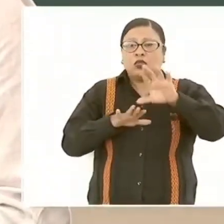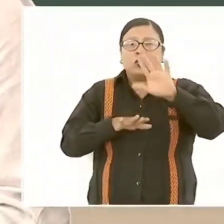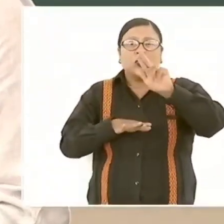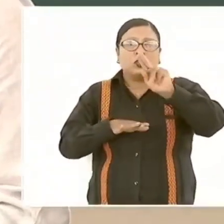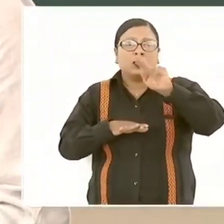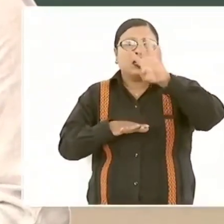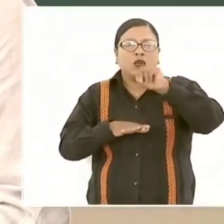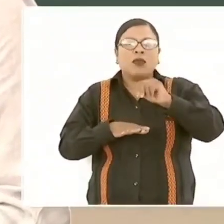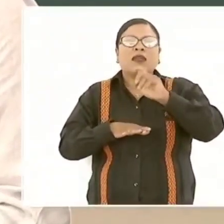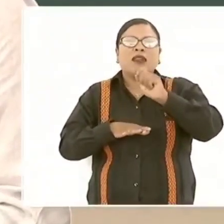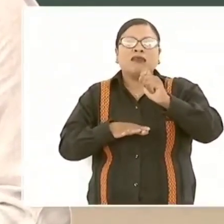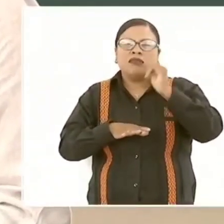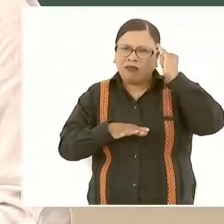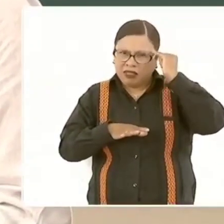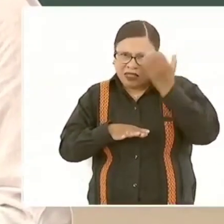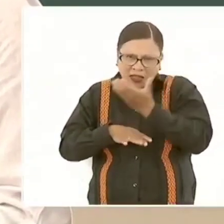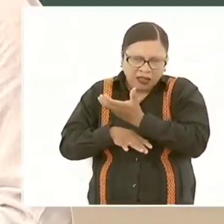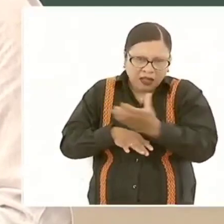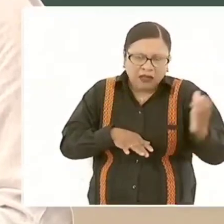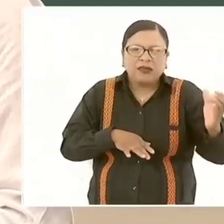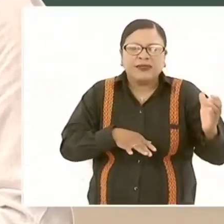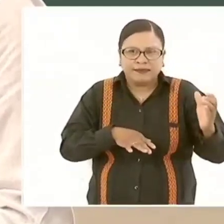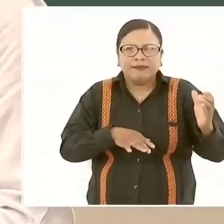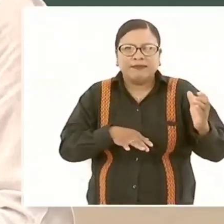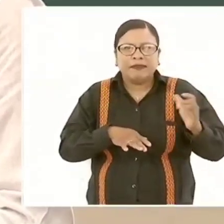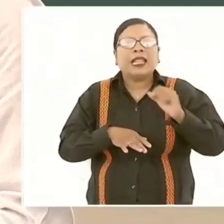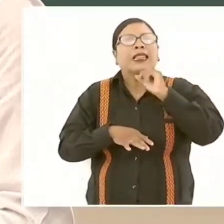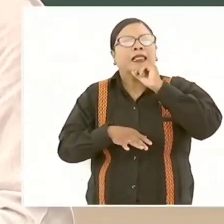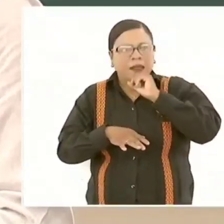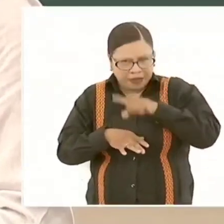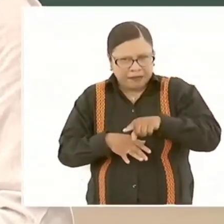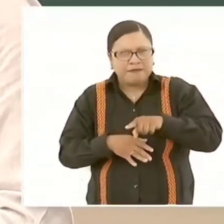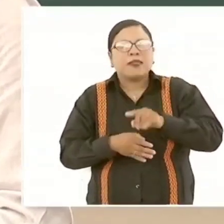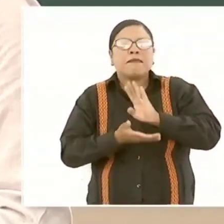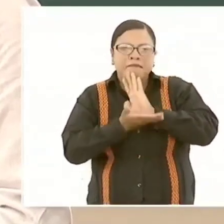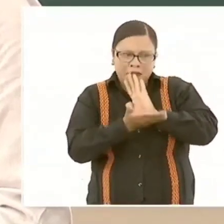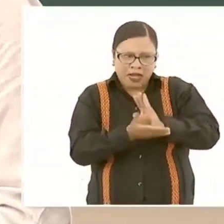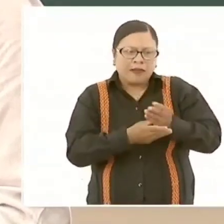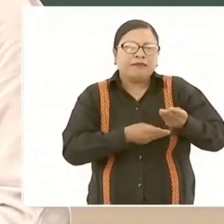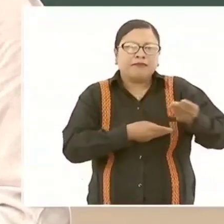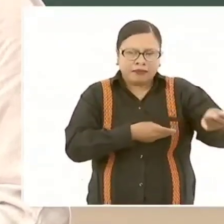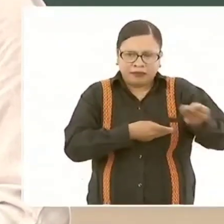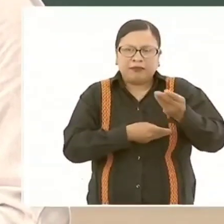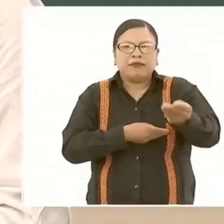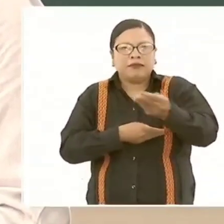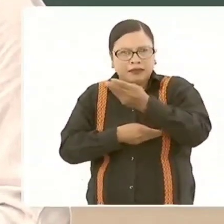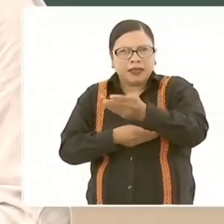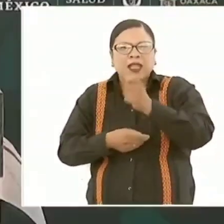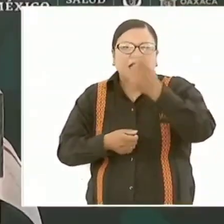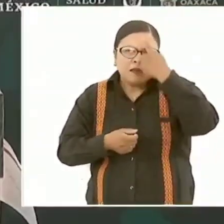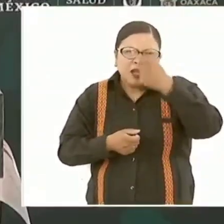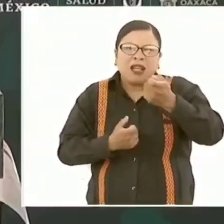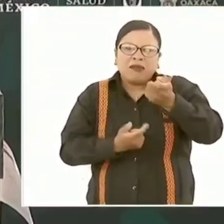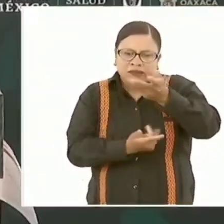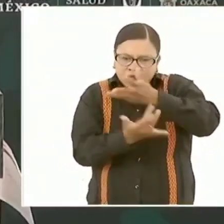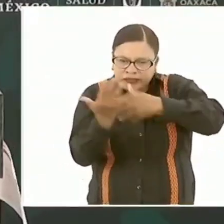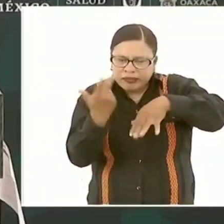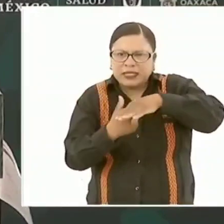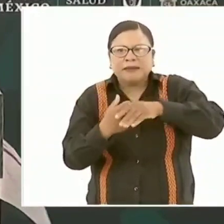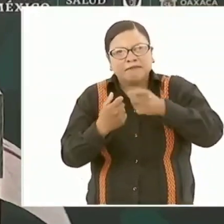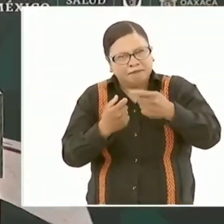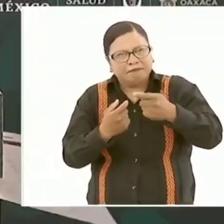889 campesinos están recibiendo de manera directa su apoyo de producción para el